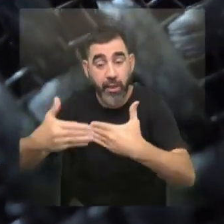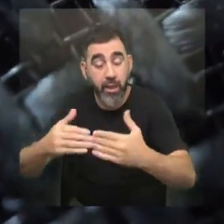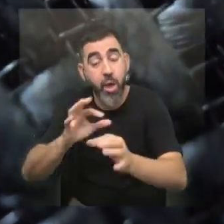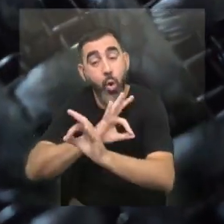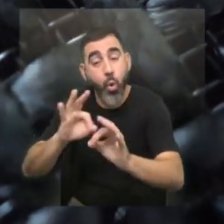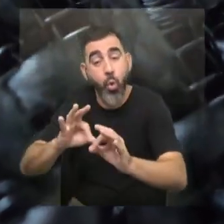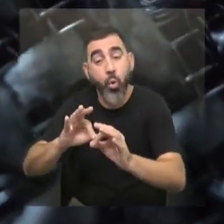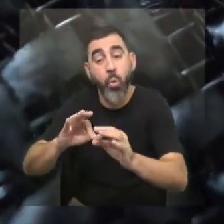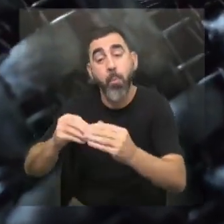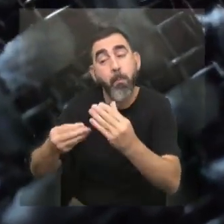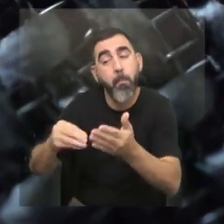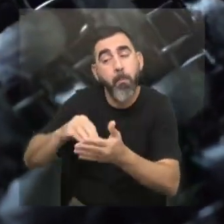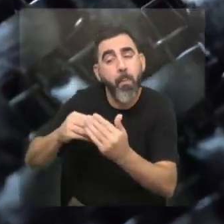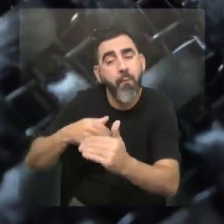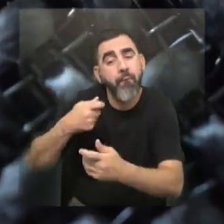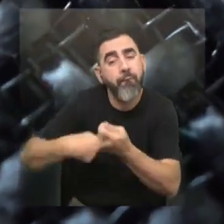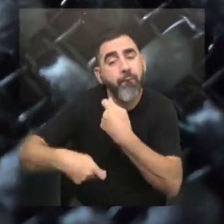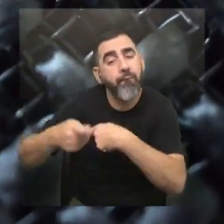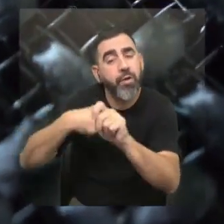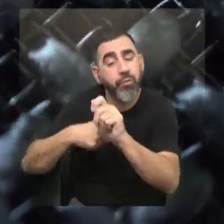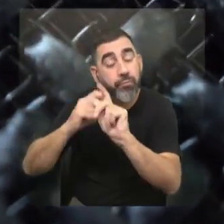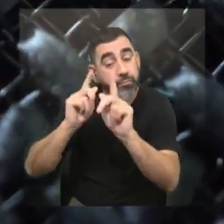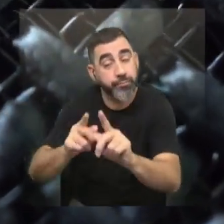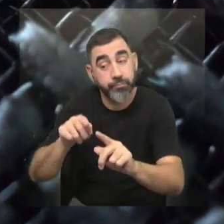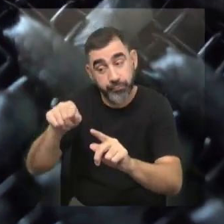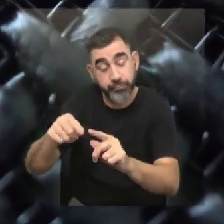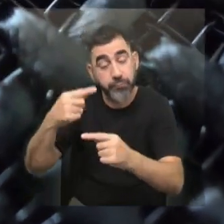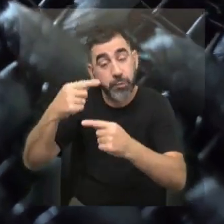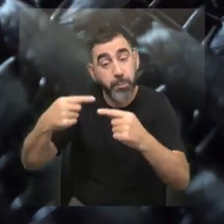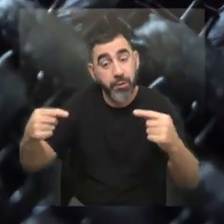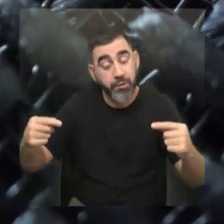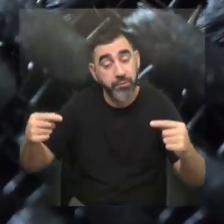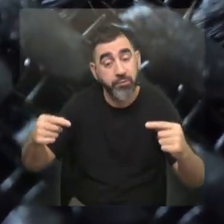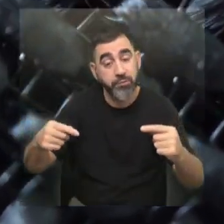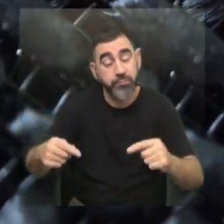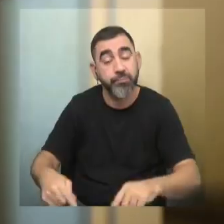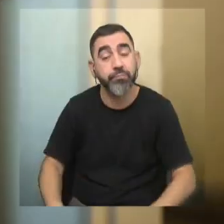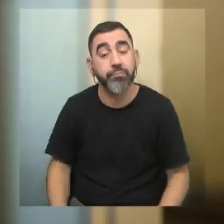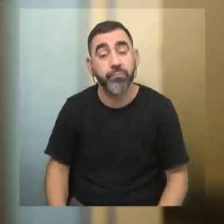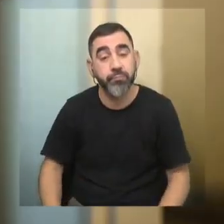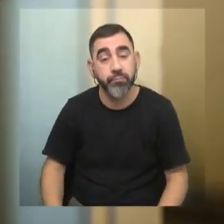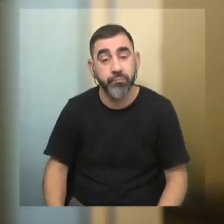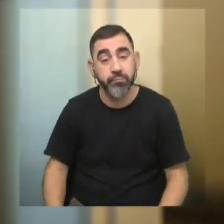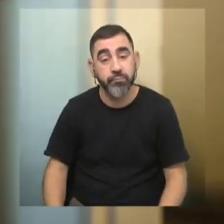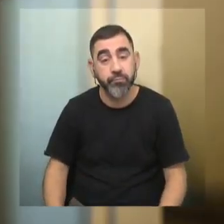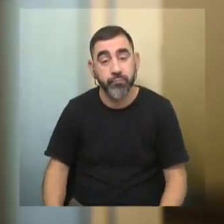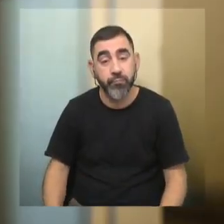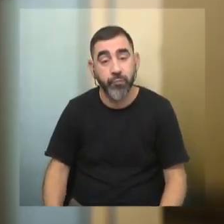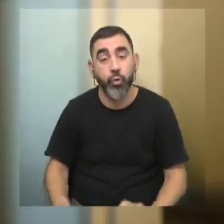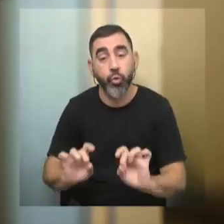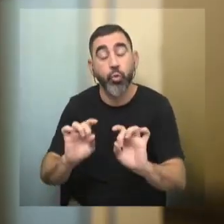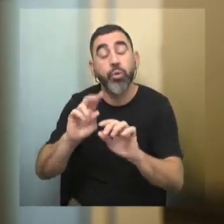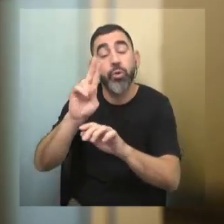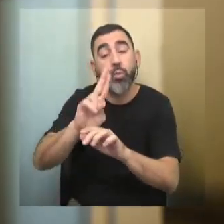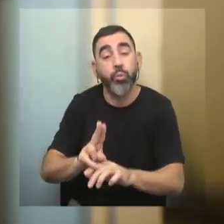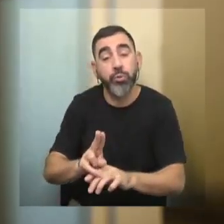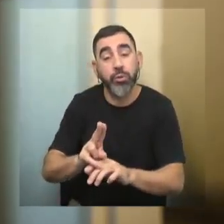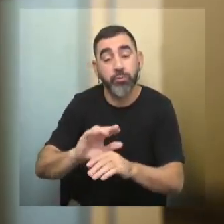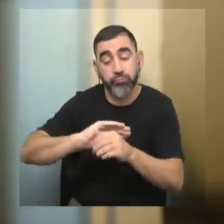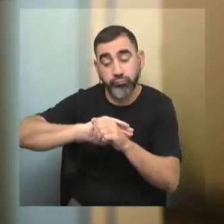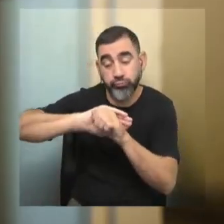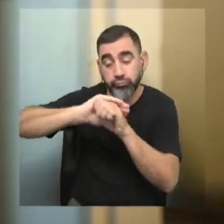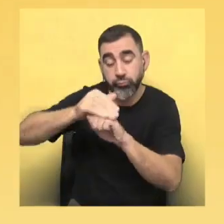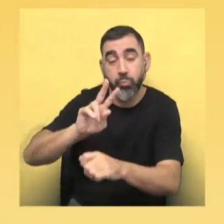vendo un paso más. Acuérdense que este tipo de materiales, este tipo de telas, no se usa solo, sino que se usa